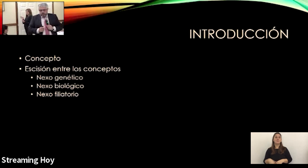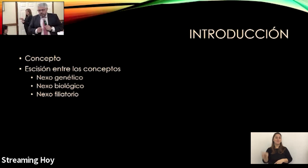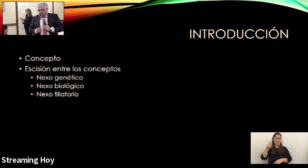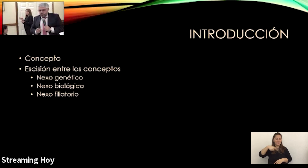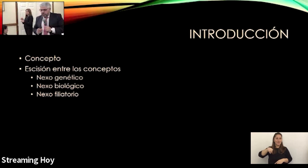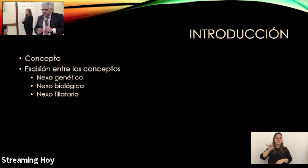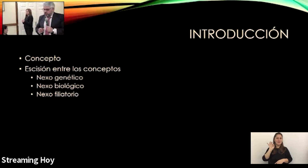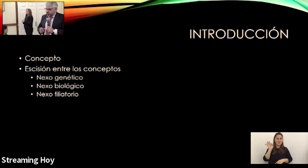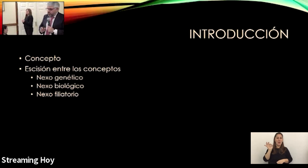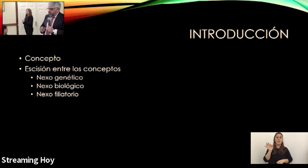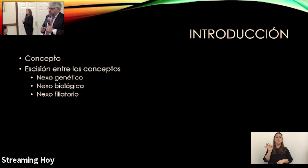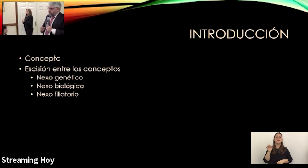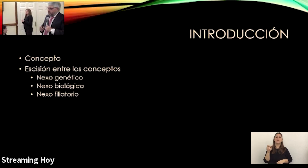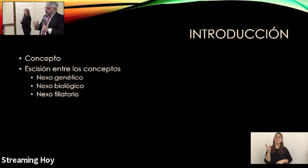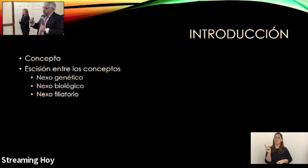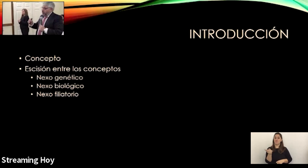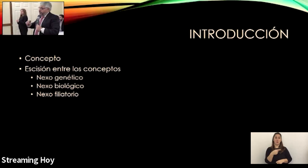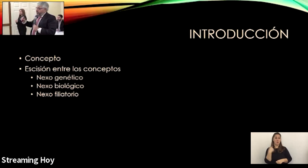nosotros tenemos,